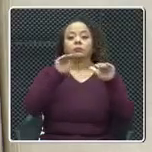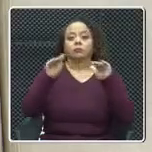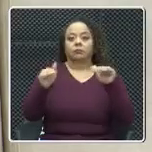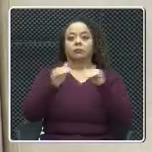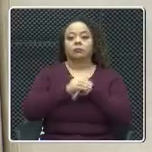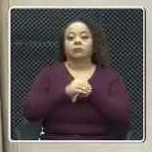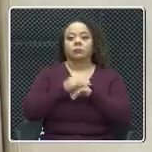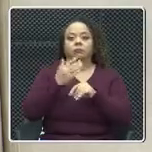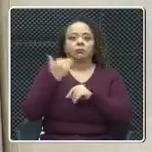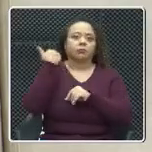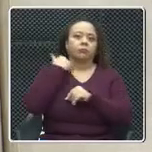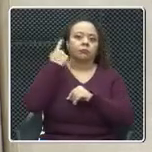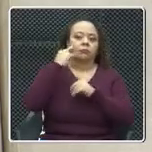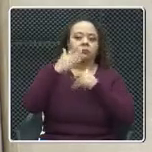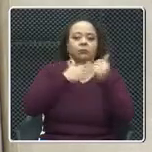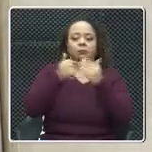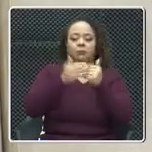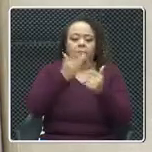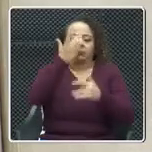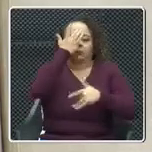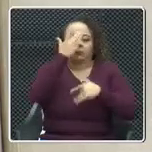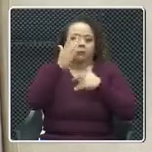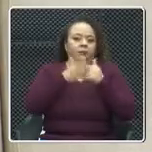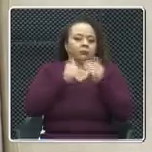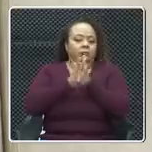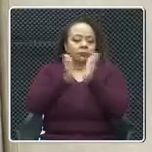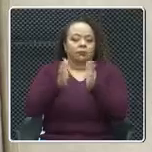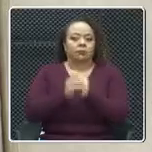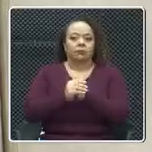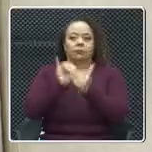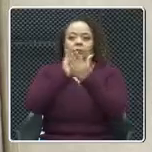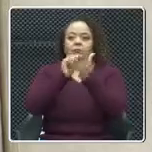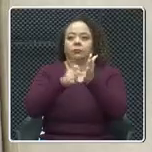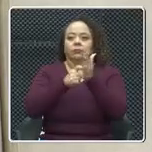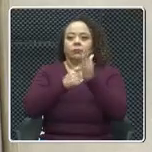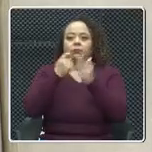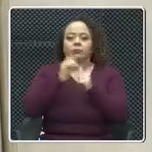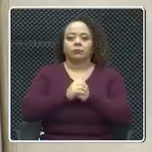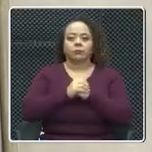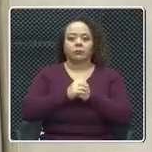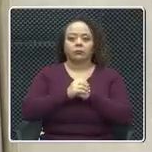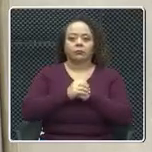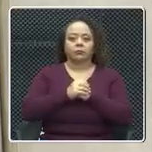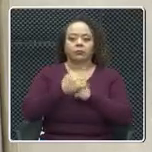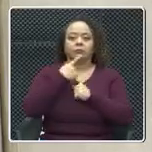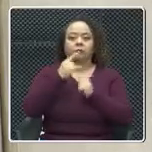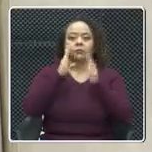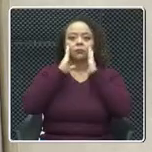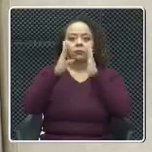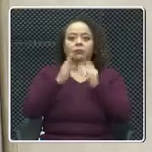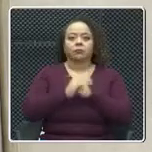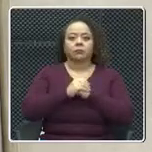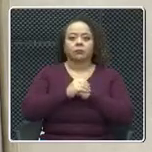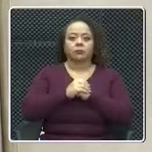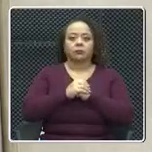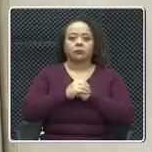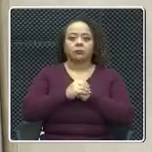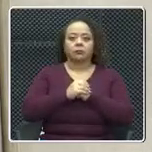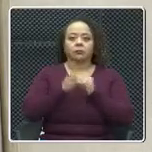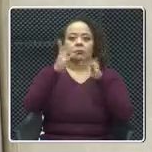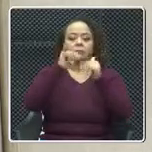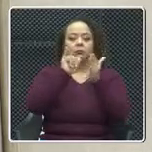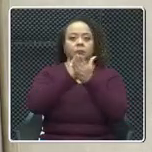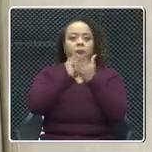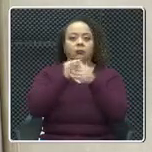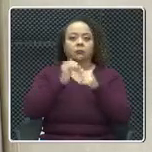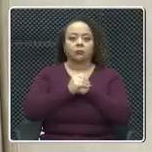cual corresponde para cualquier enfermedad laboral. Uh-huh. O sea, ese es el requisito por excelencia, digamos, de atención en estos casos. Sin eso no hay,